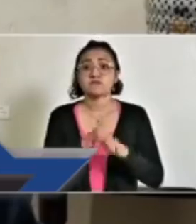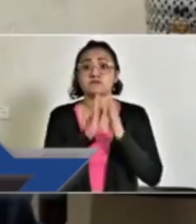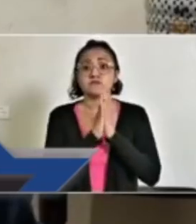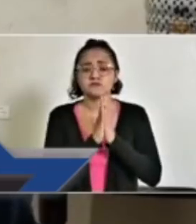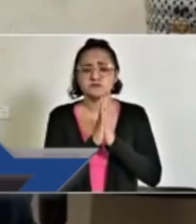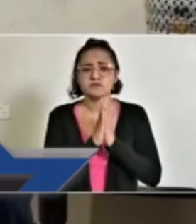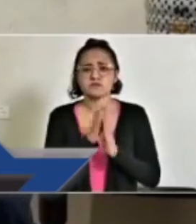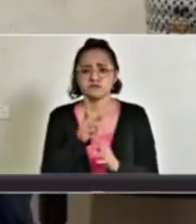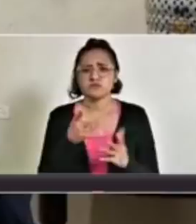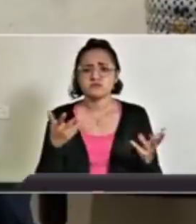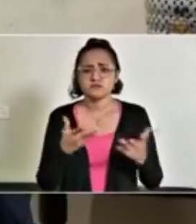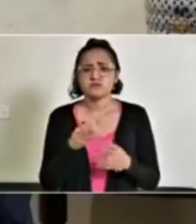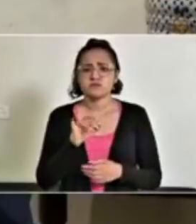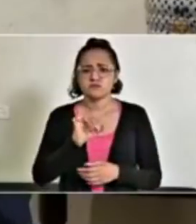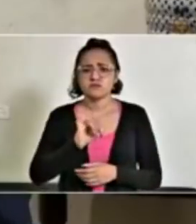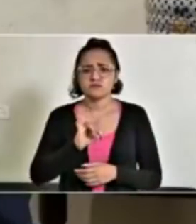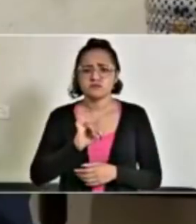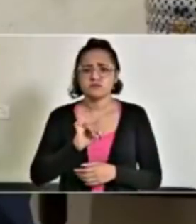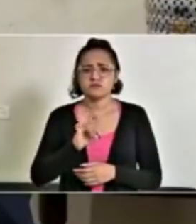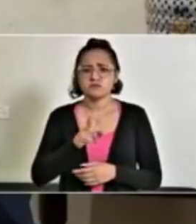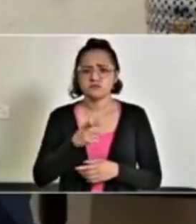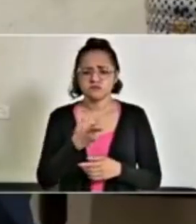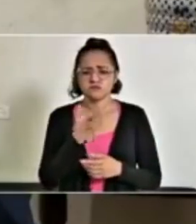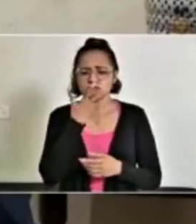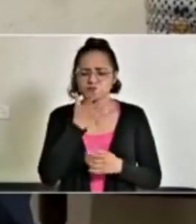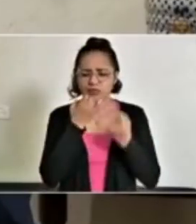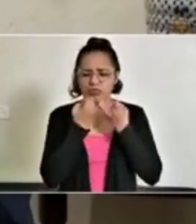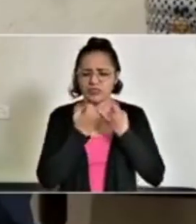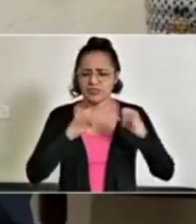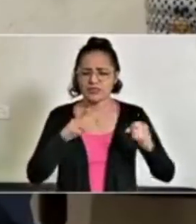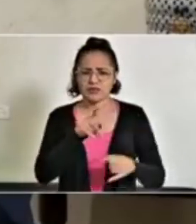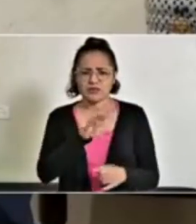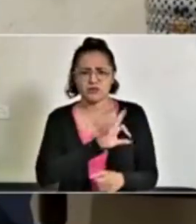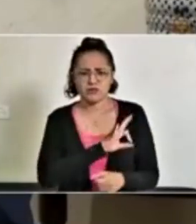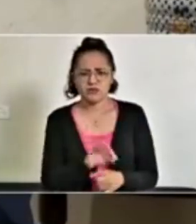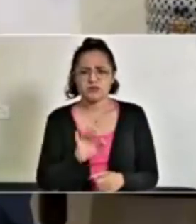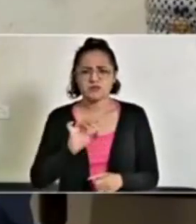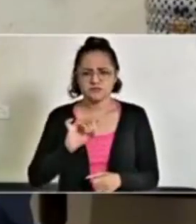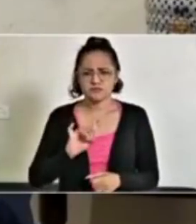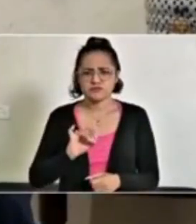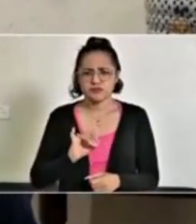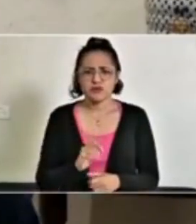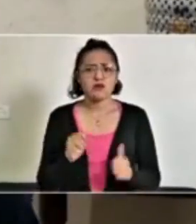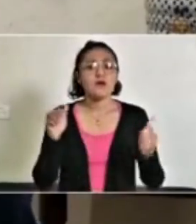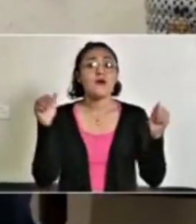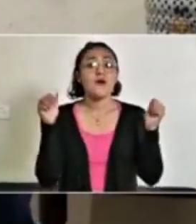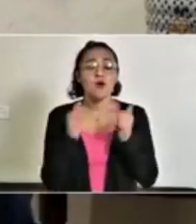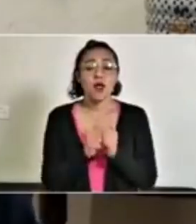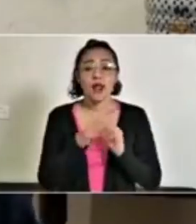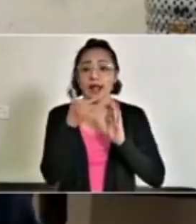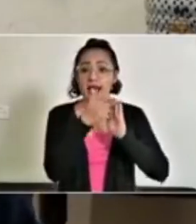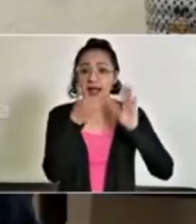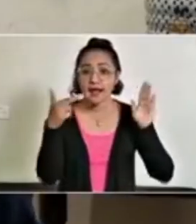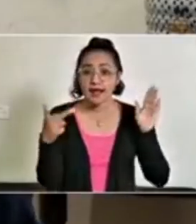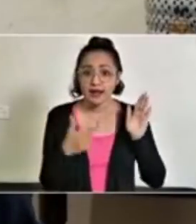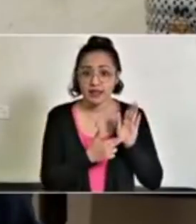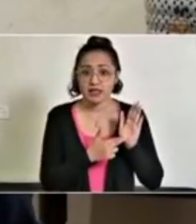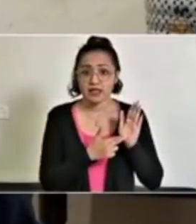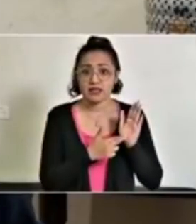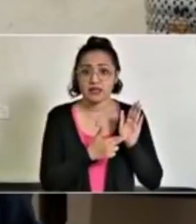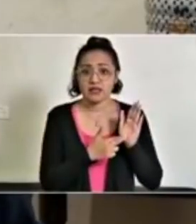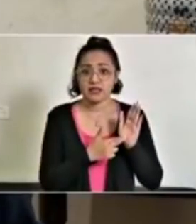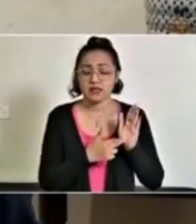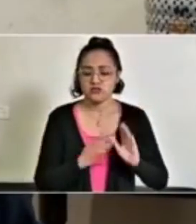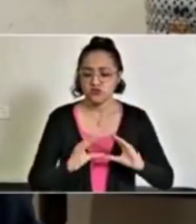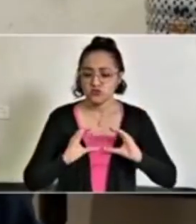ceremonia del grito de la independencia con los protocolos de